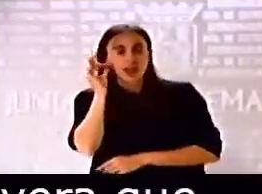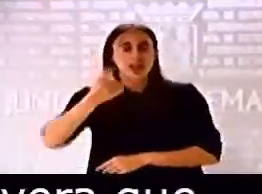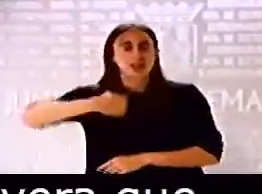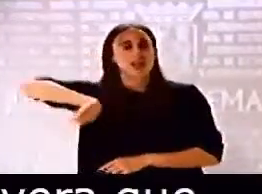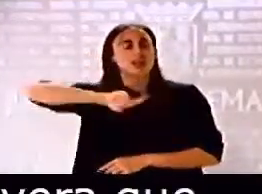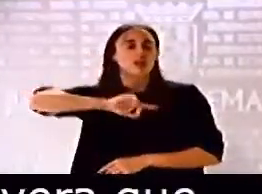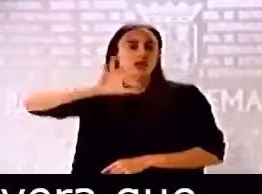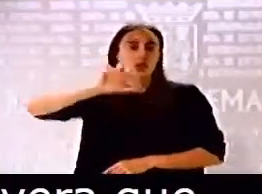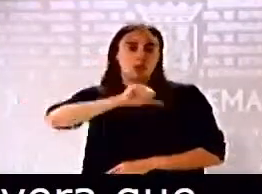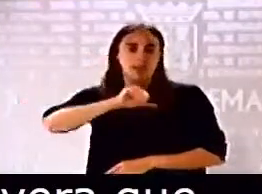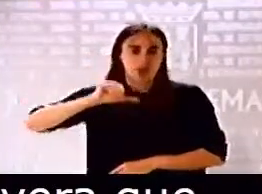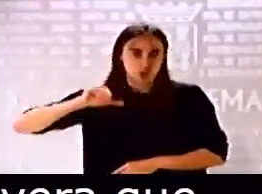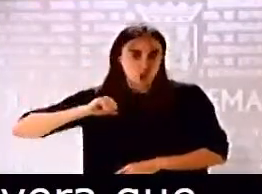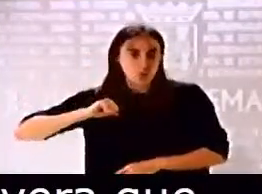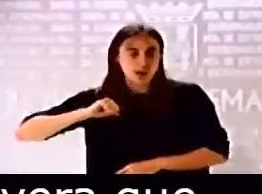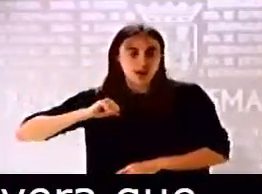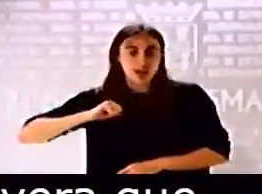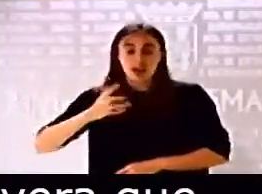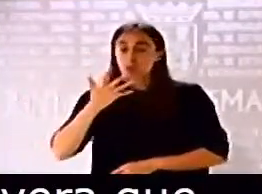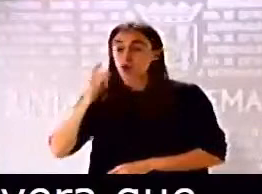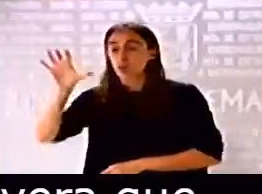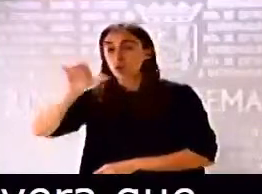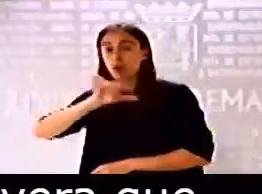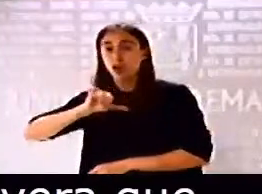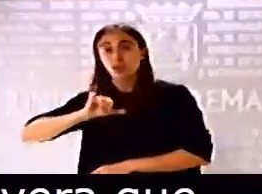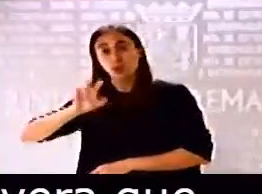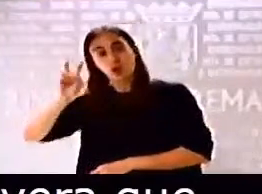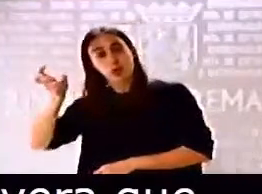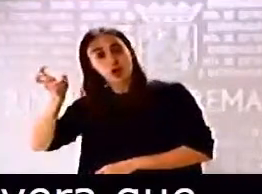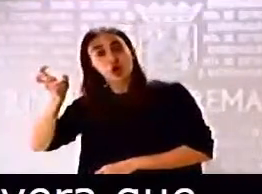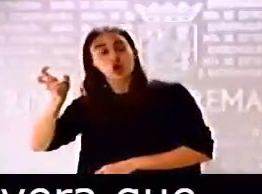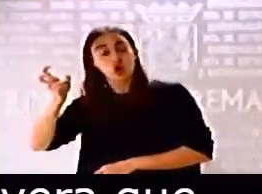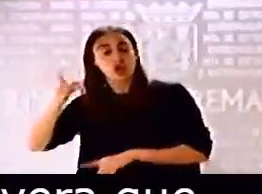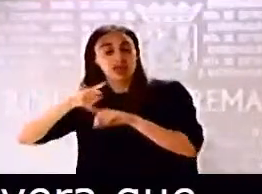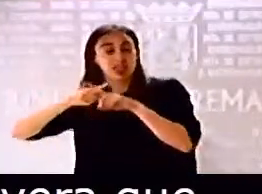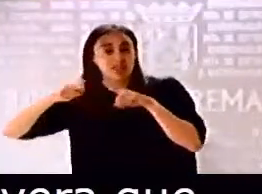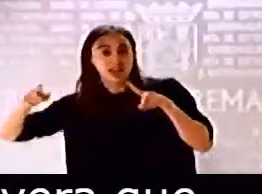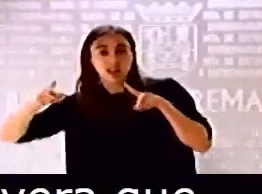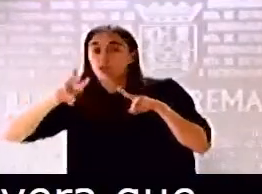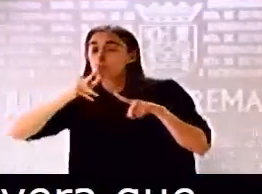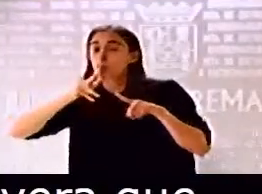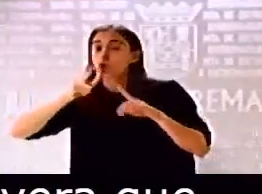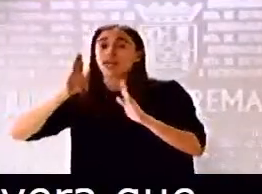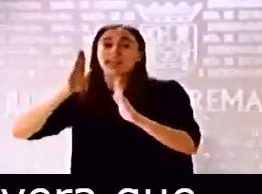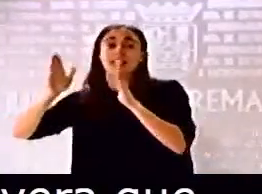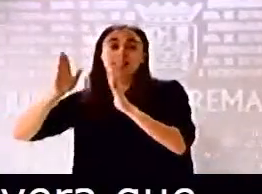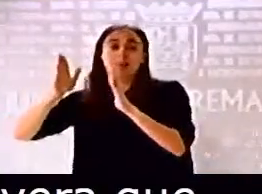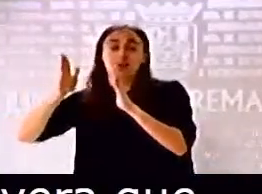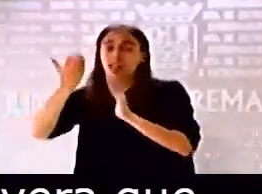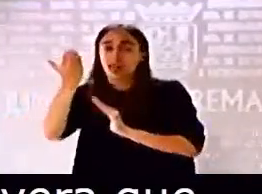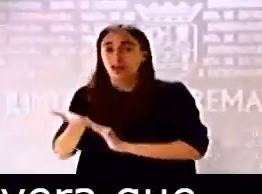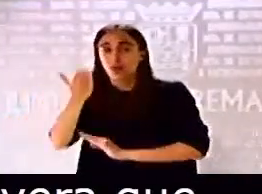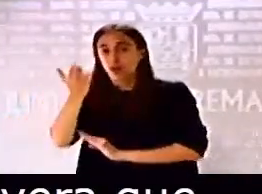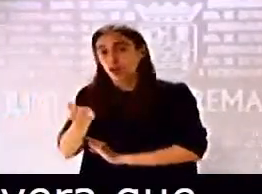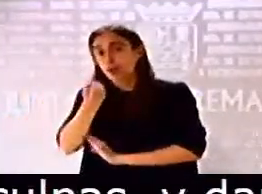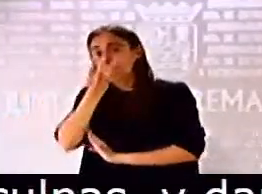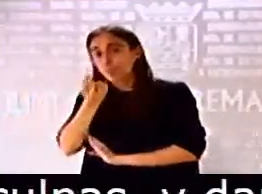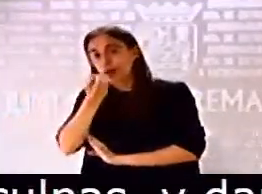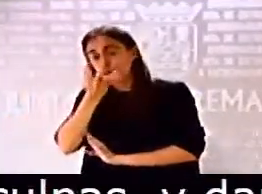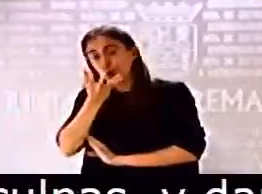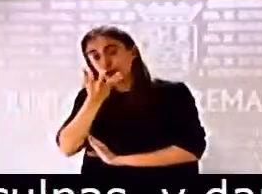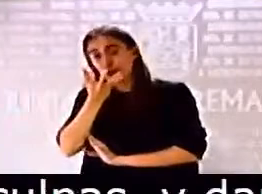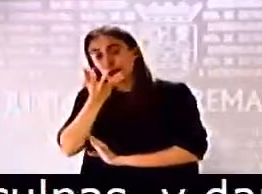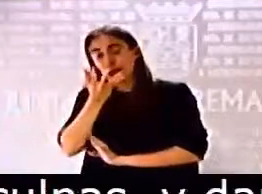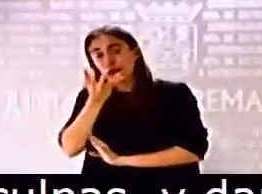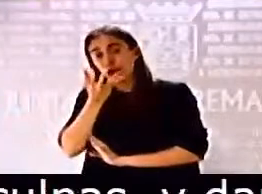comunidad autónoma, a diferencia de otras comunidades autónomas, la temporada alta es la temporada de primavera y en otras pues